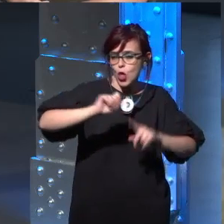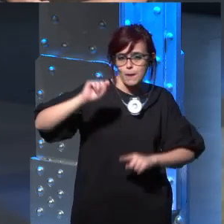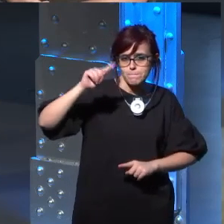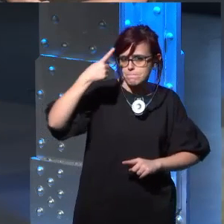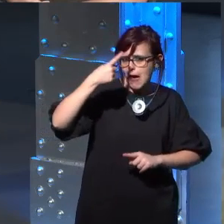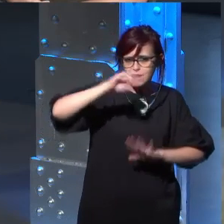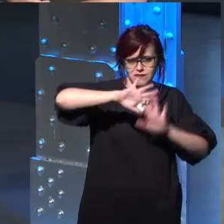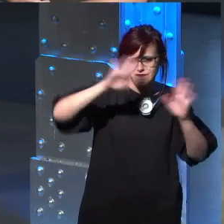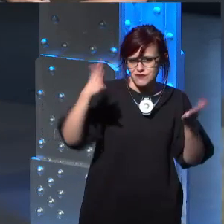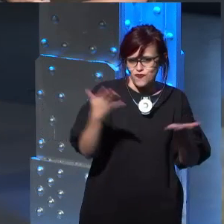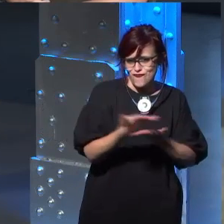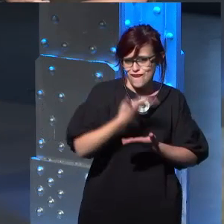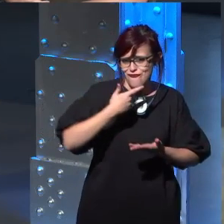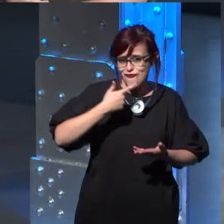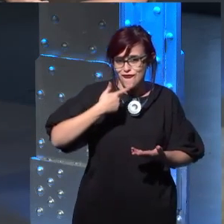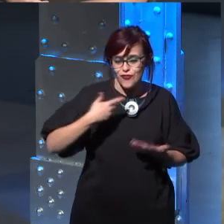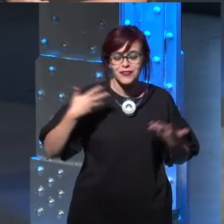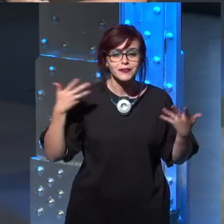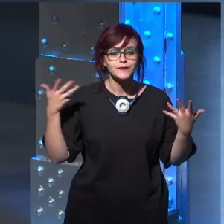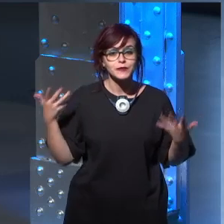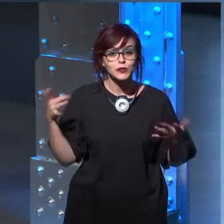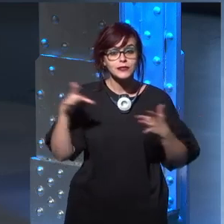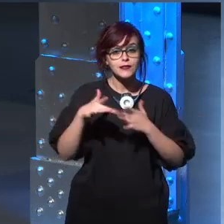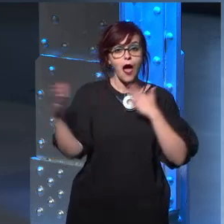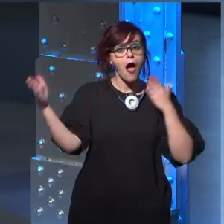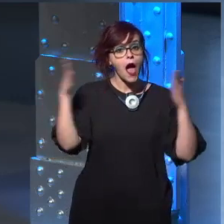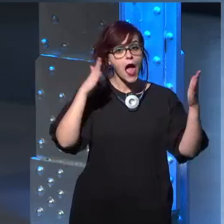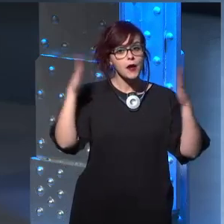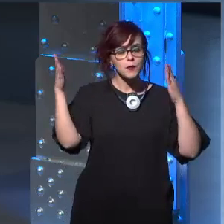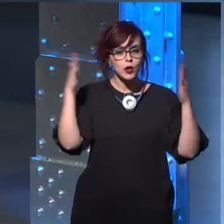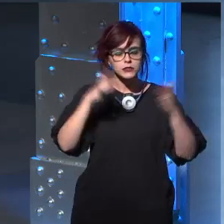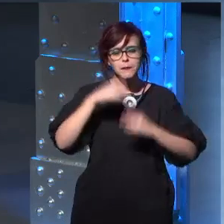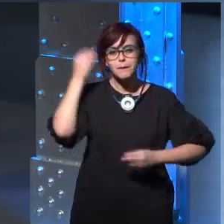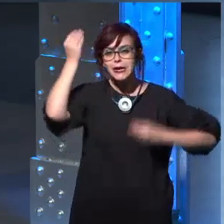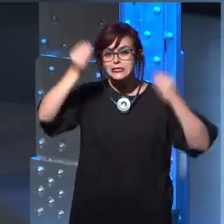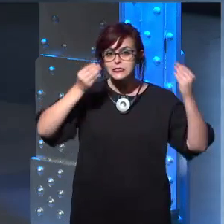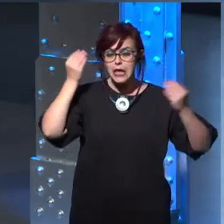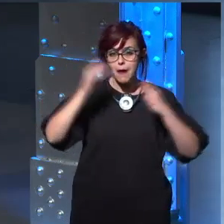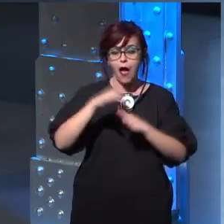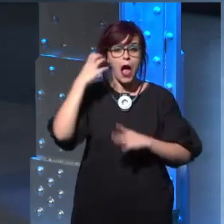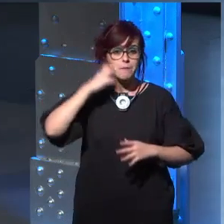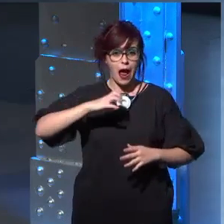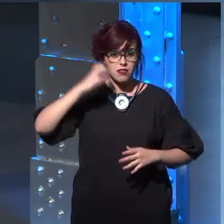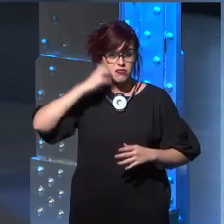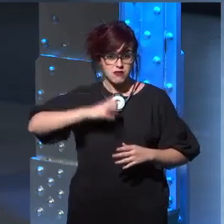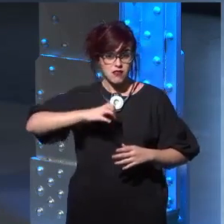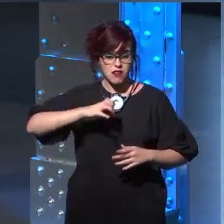completa y con el libro, al final libros habían sido a hacer,